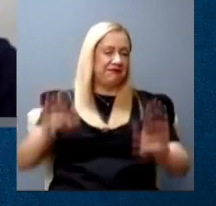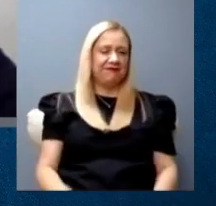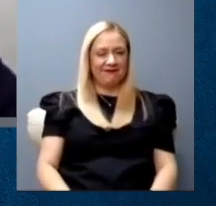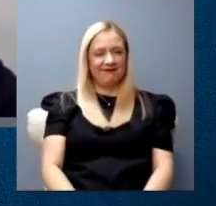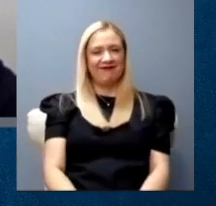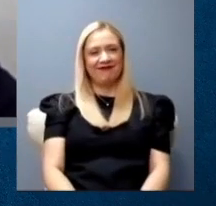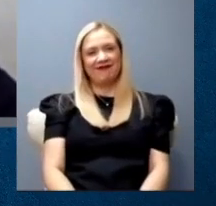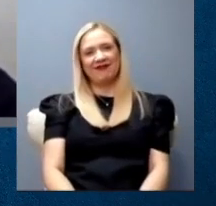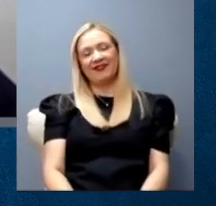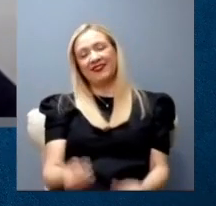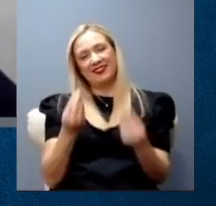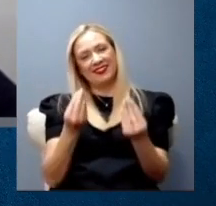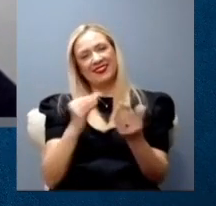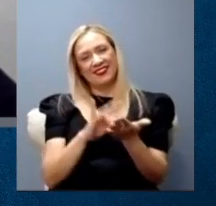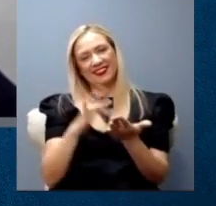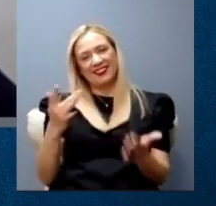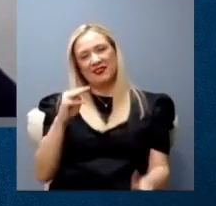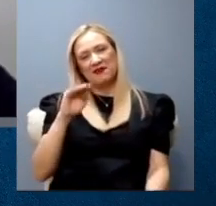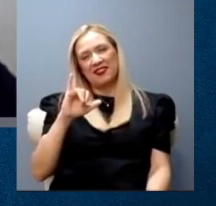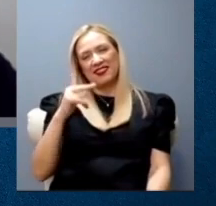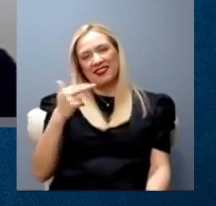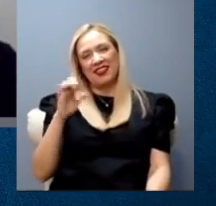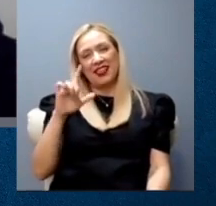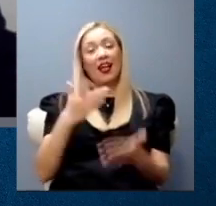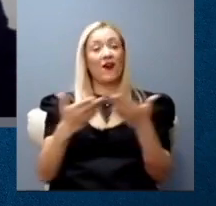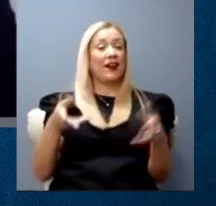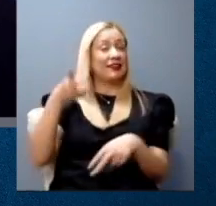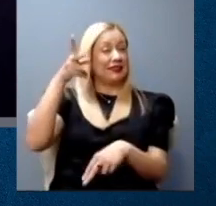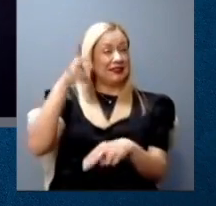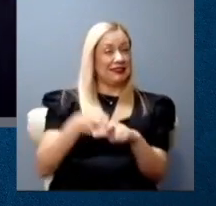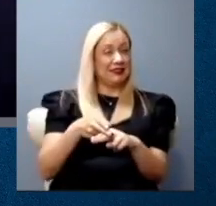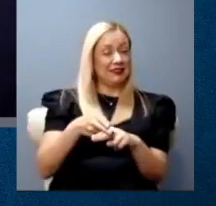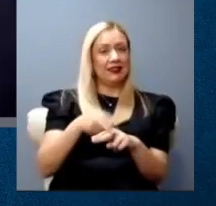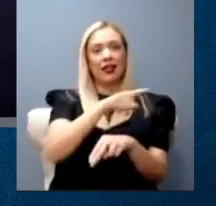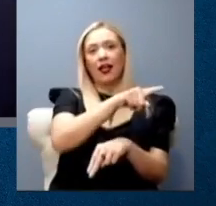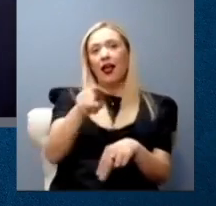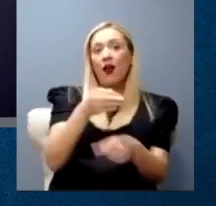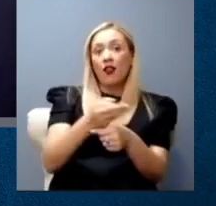Así es. Muchas gracias, Michelle. Es tiempo de hacer un primer corte. Les recuerdo a